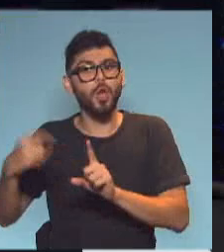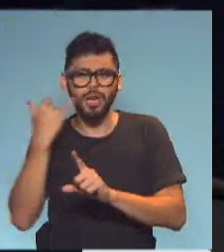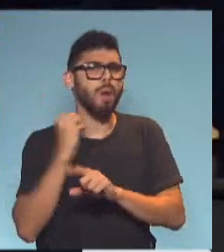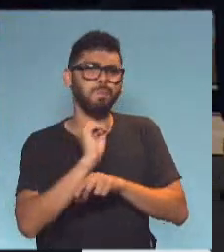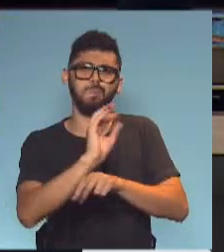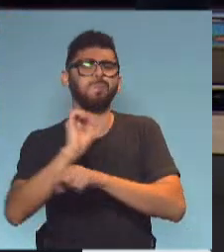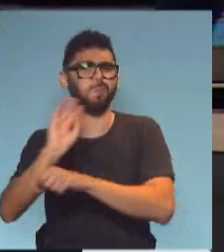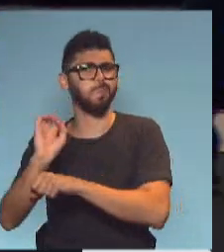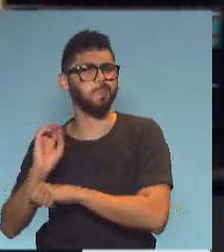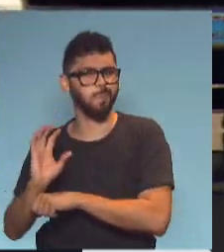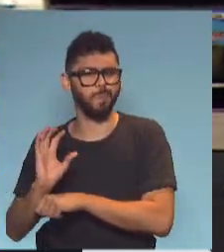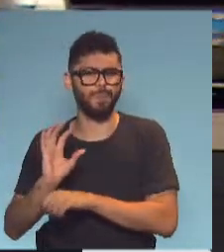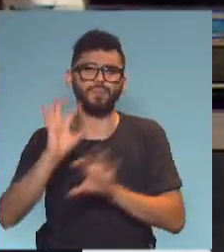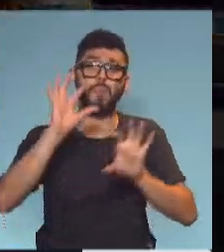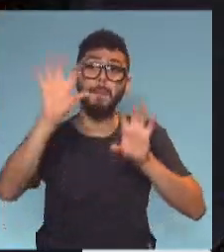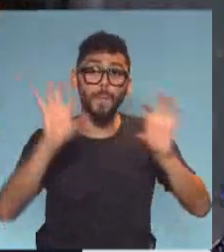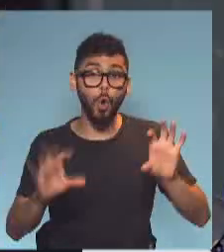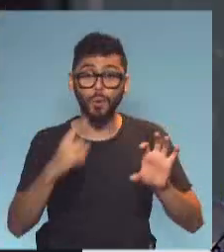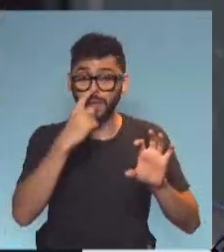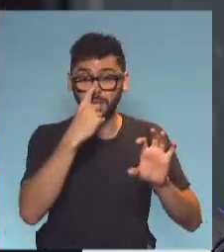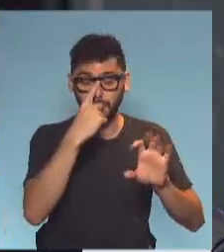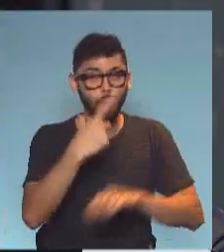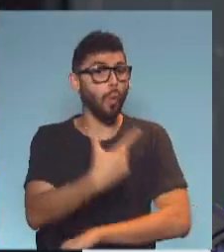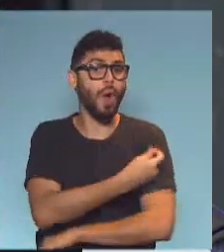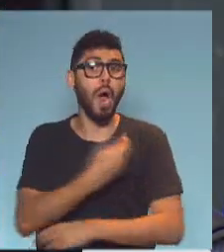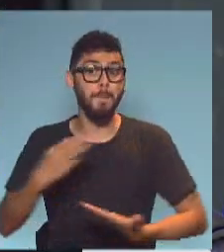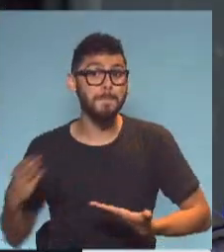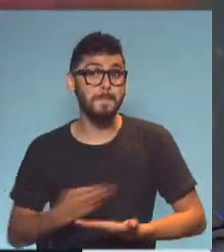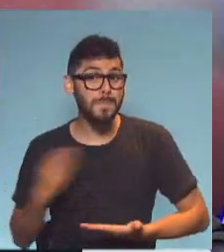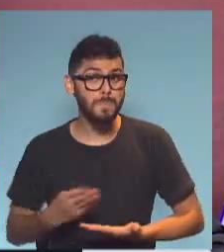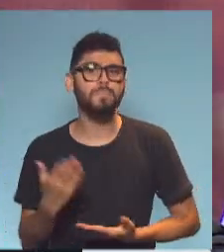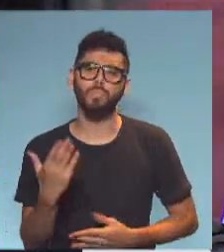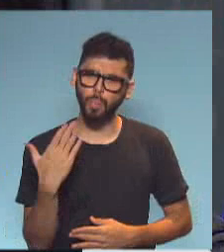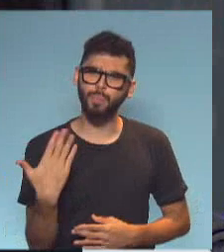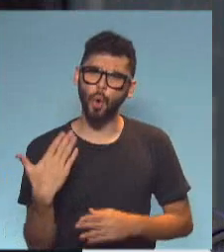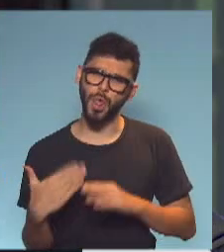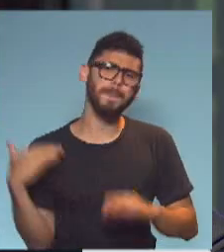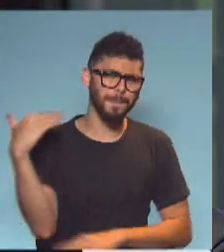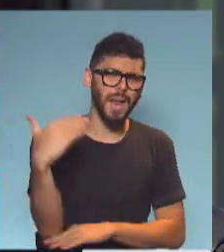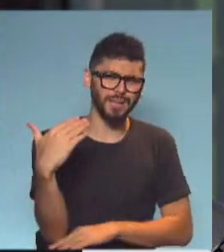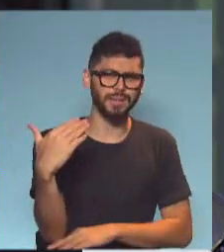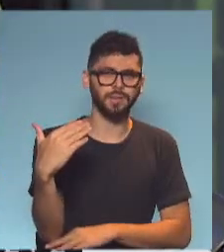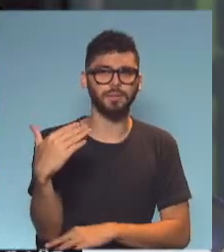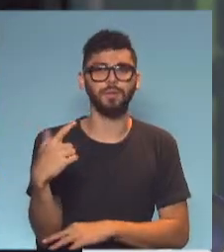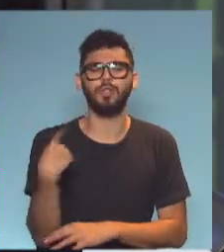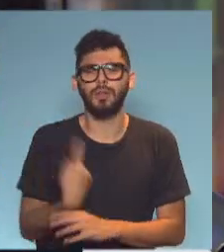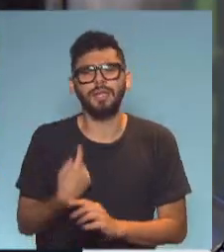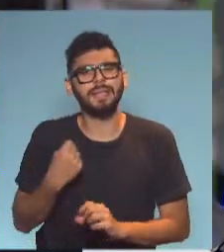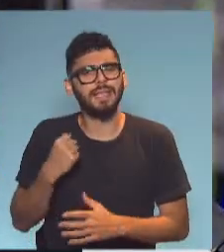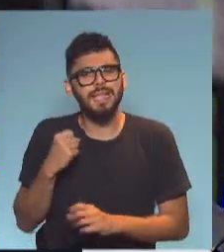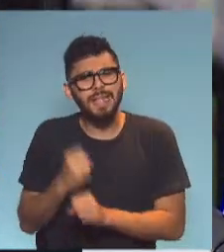Las jurisdicciones tienen capacidad de escalar la vacunación, de vacunar más personas por día. Estamos trabajando